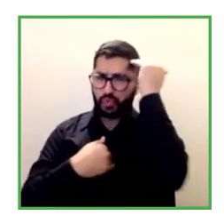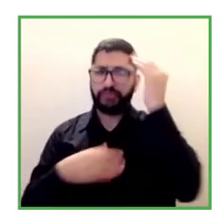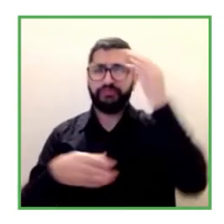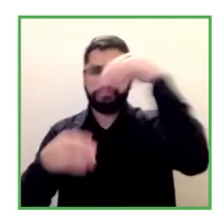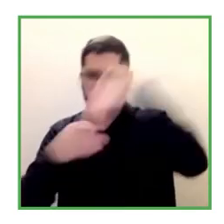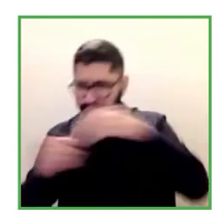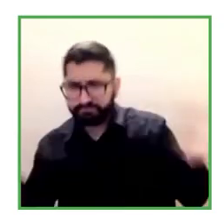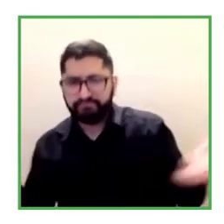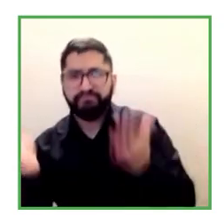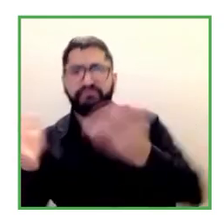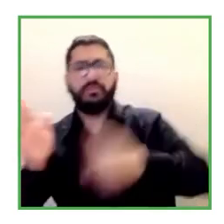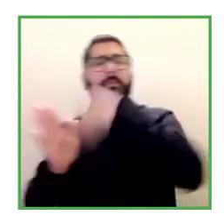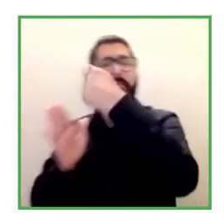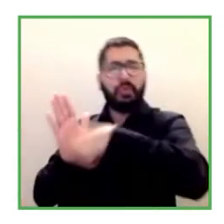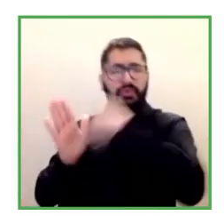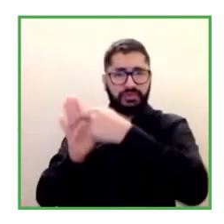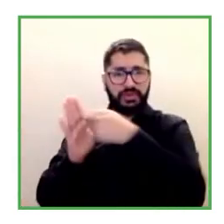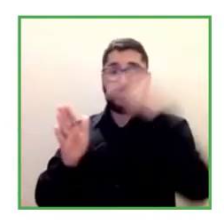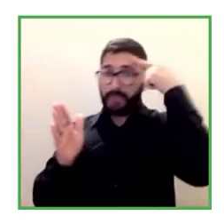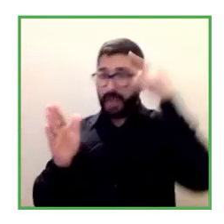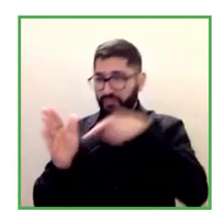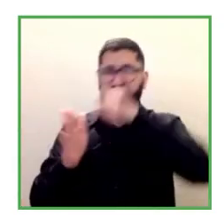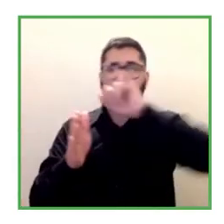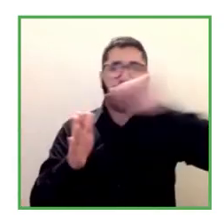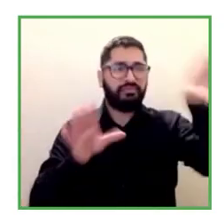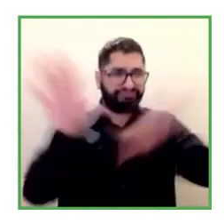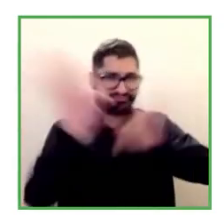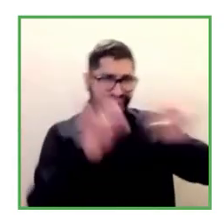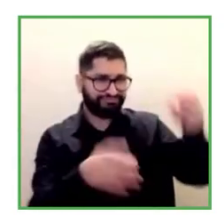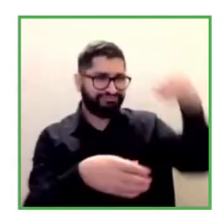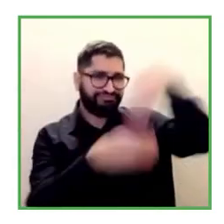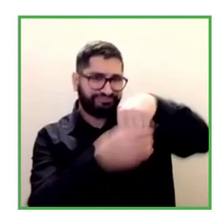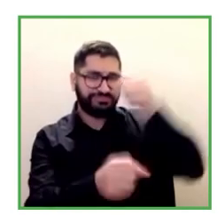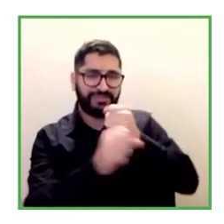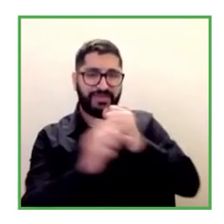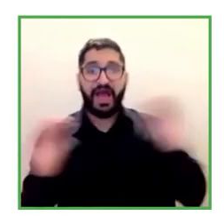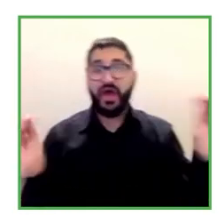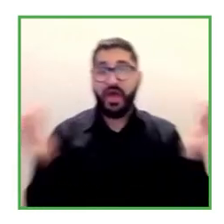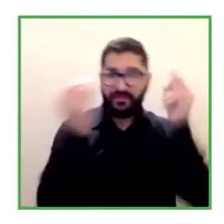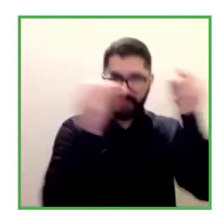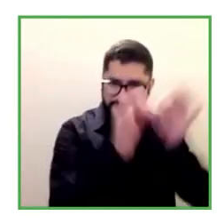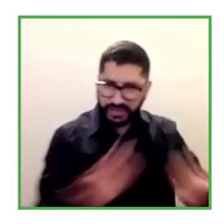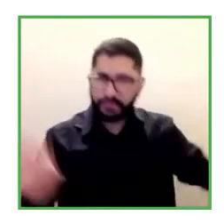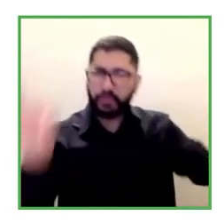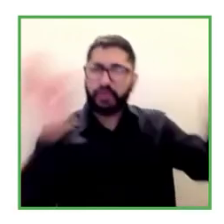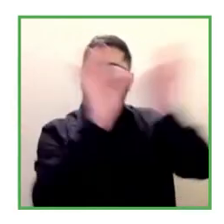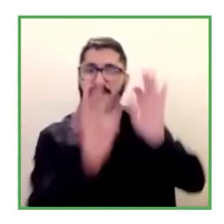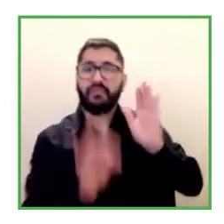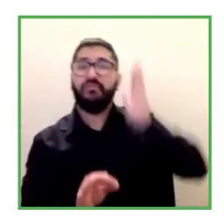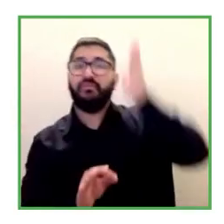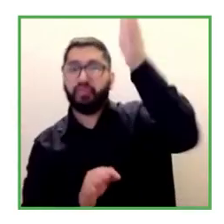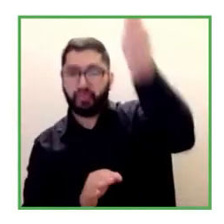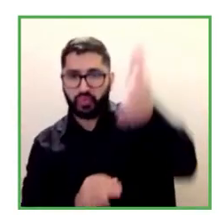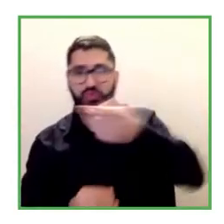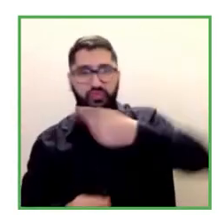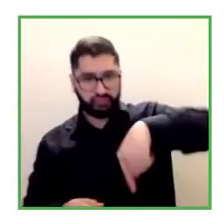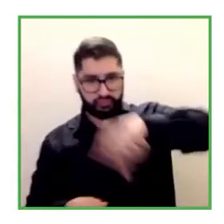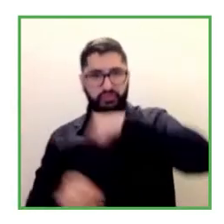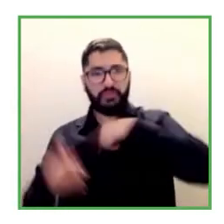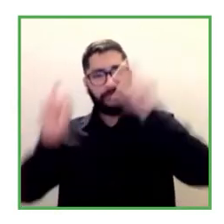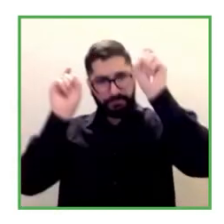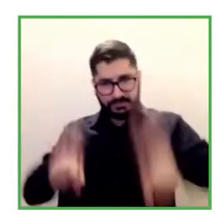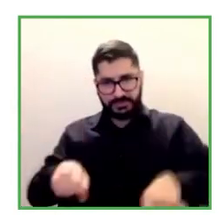se contrate a personas jóvenes y de esa manera puedan trabajar en un futuro. Nosotros desde Plena Inclusión y gracias a un proyecto